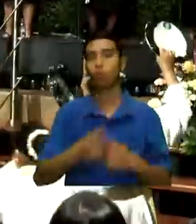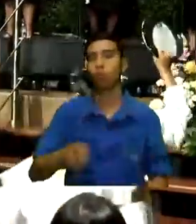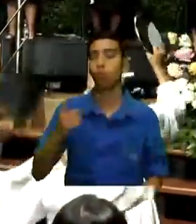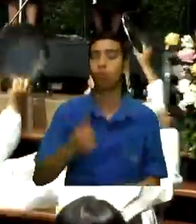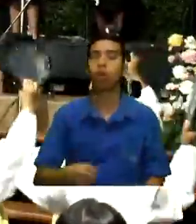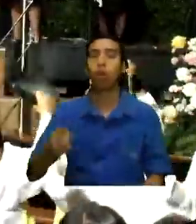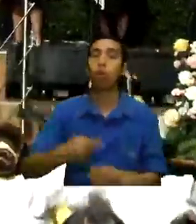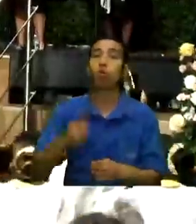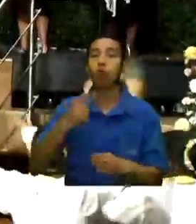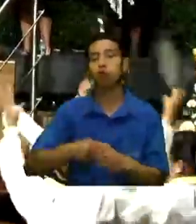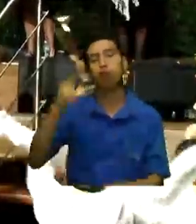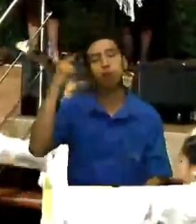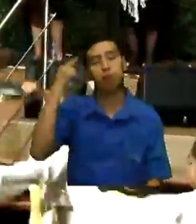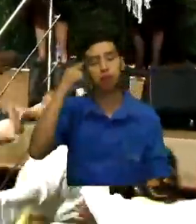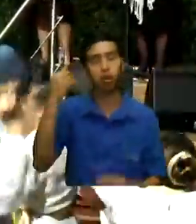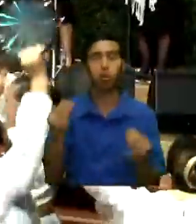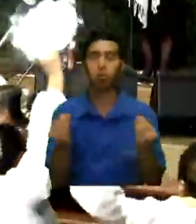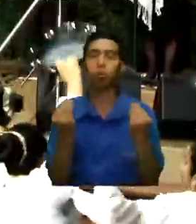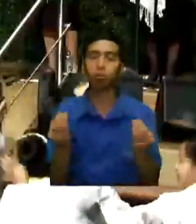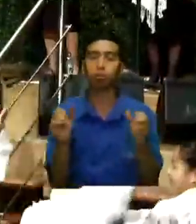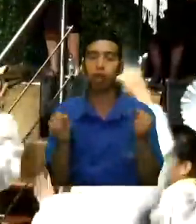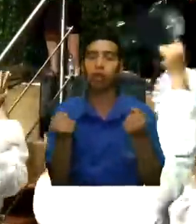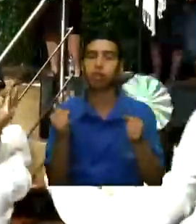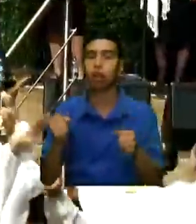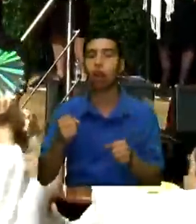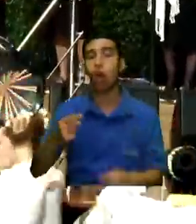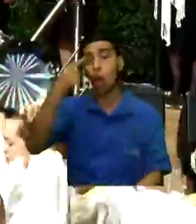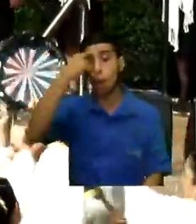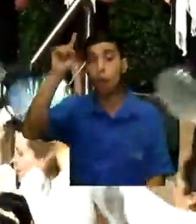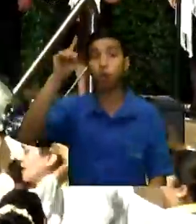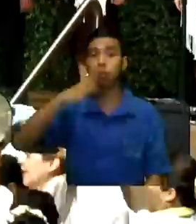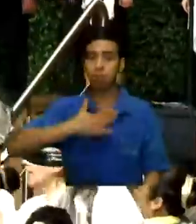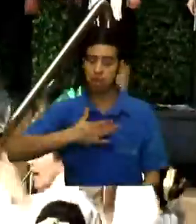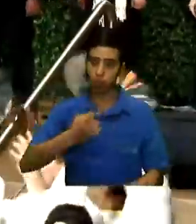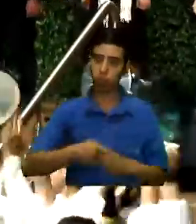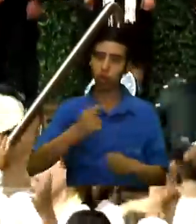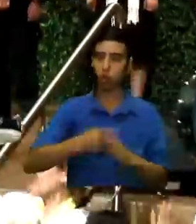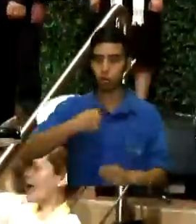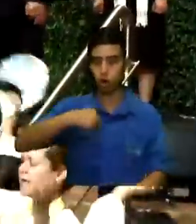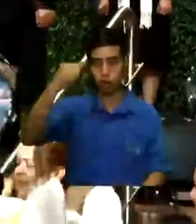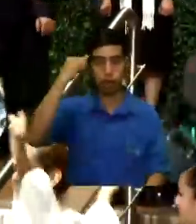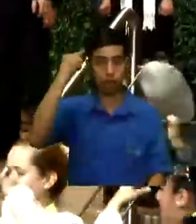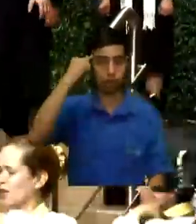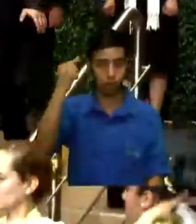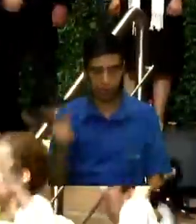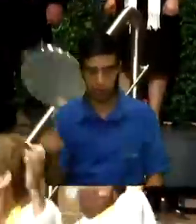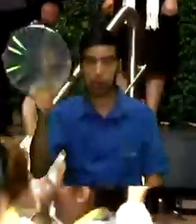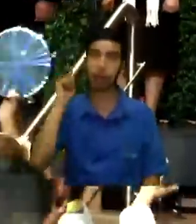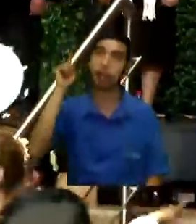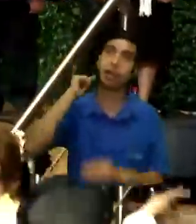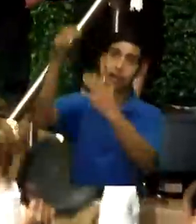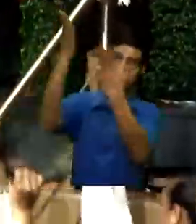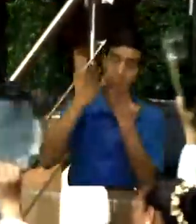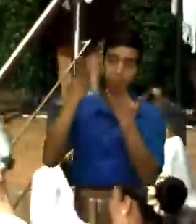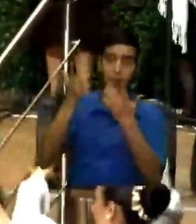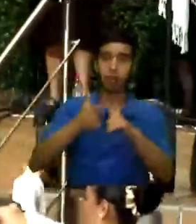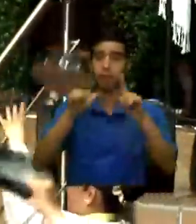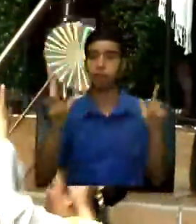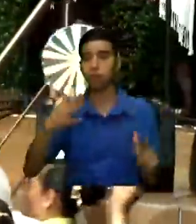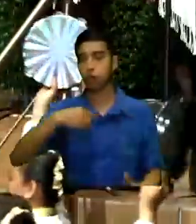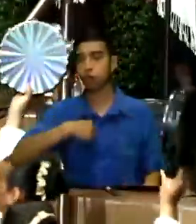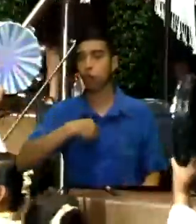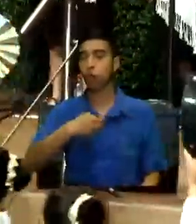Cuando pienso en lo mucho que hizo por mí, cuando pienso en el día que me libero, quiero danzar,